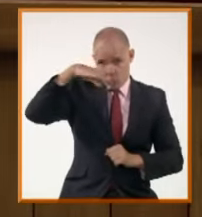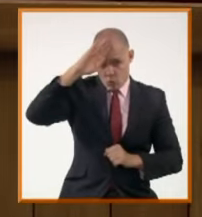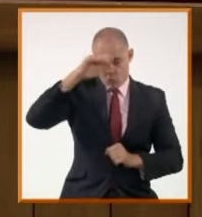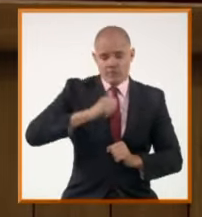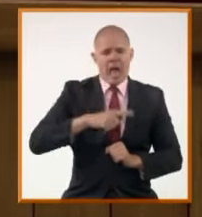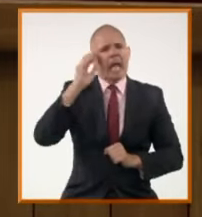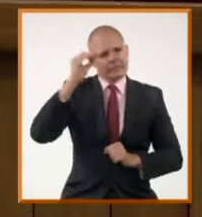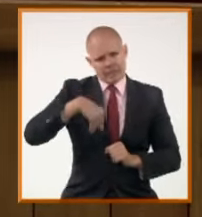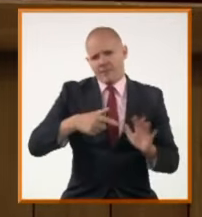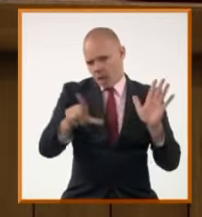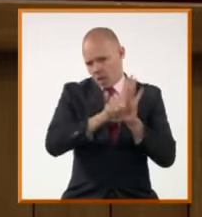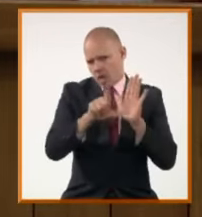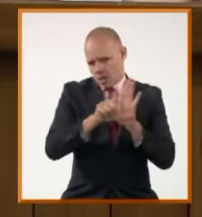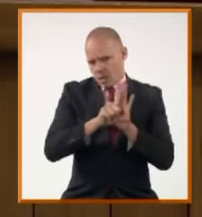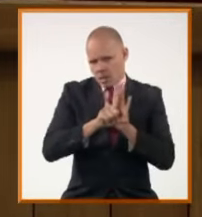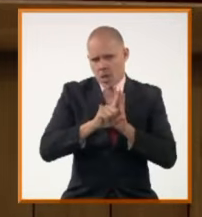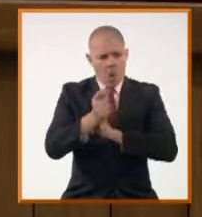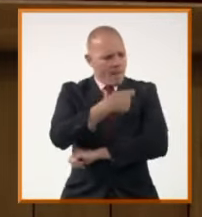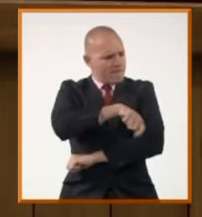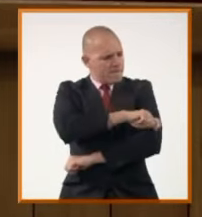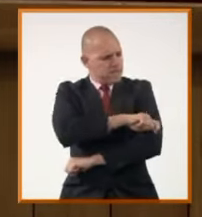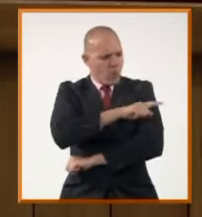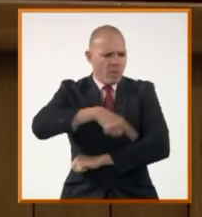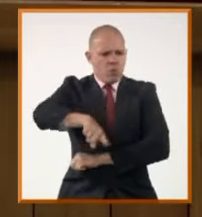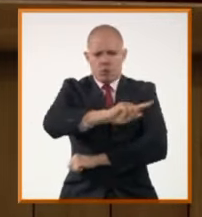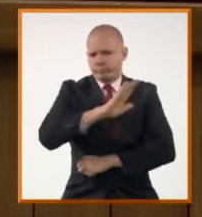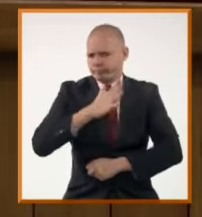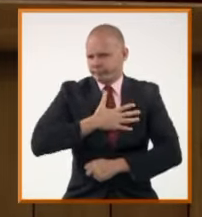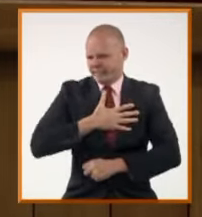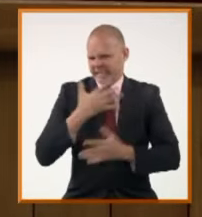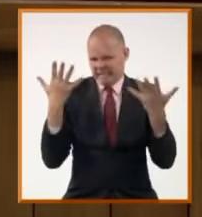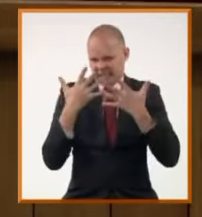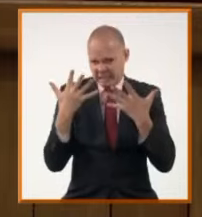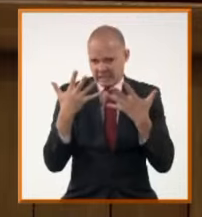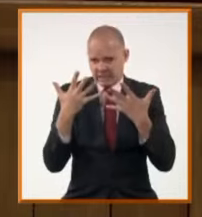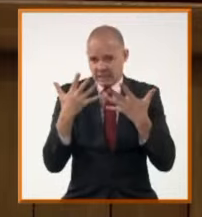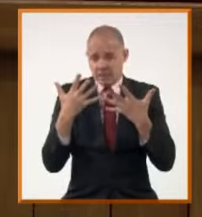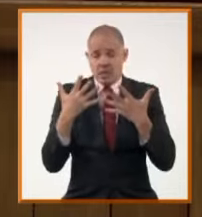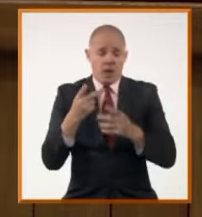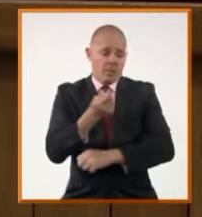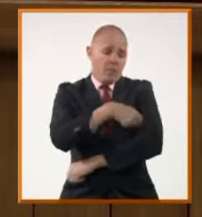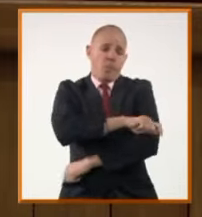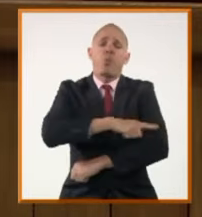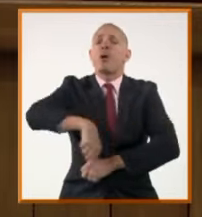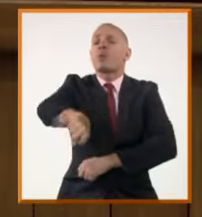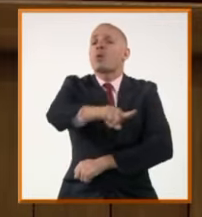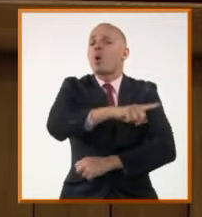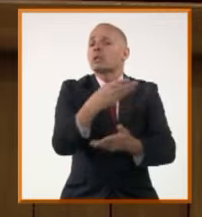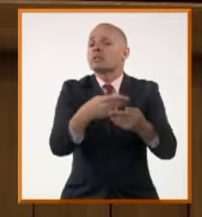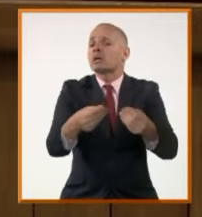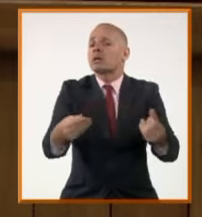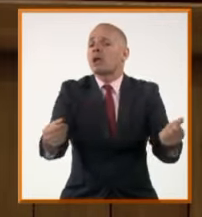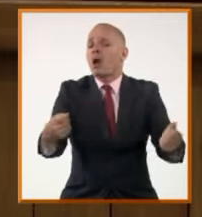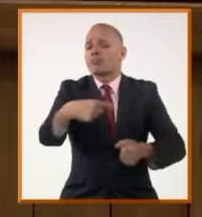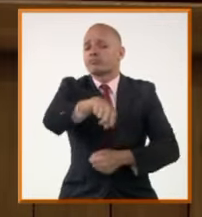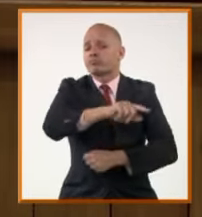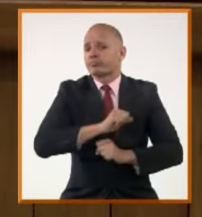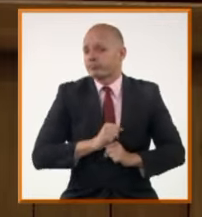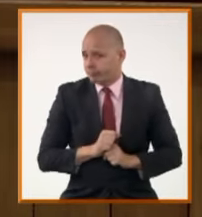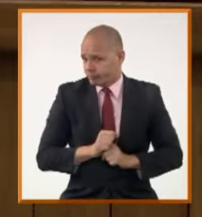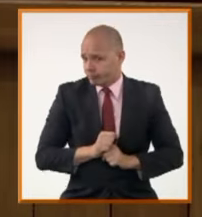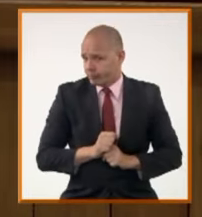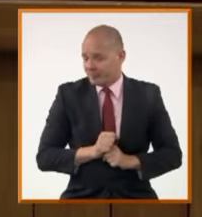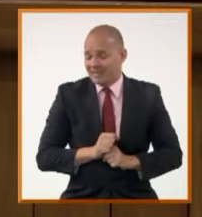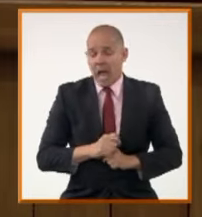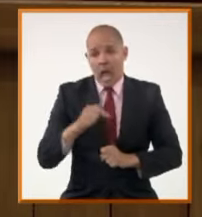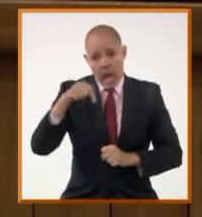pueblo. Es estatal y, por tanto, pertenece al pueblo. Pero la producción de alimentos agrícolas, el